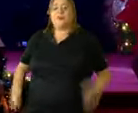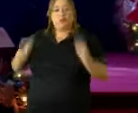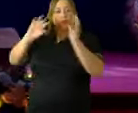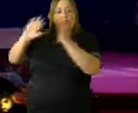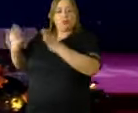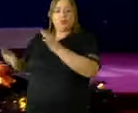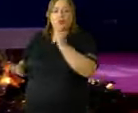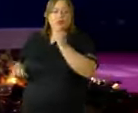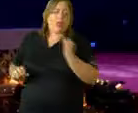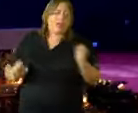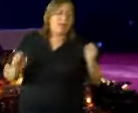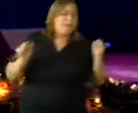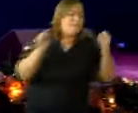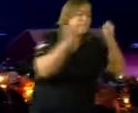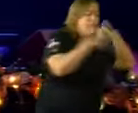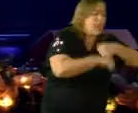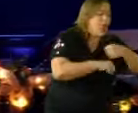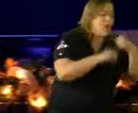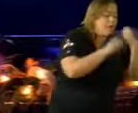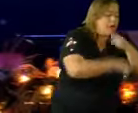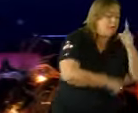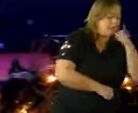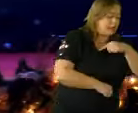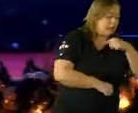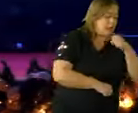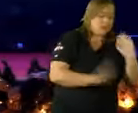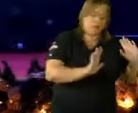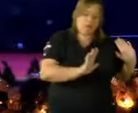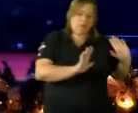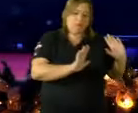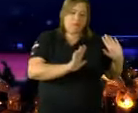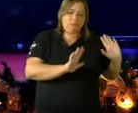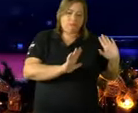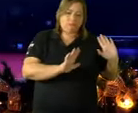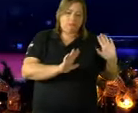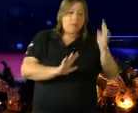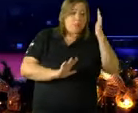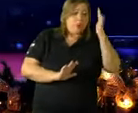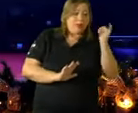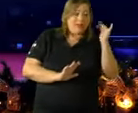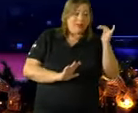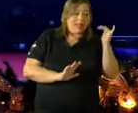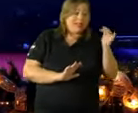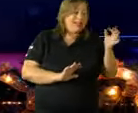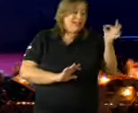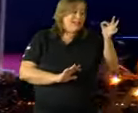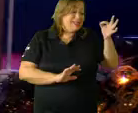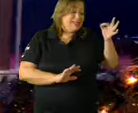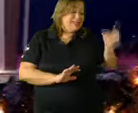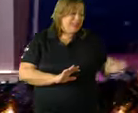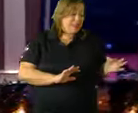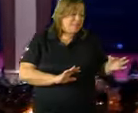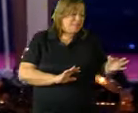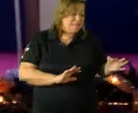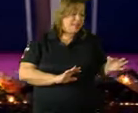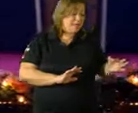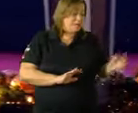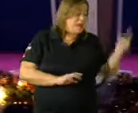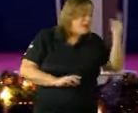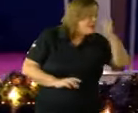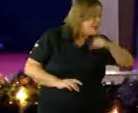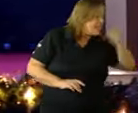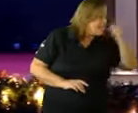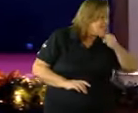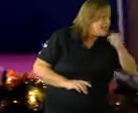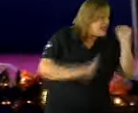vida combatiendo todas esas mentiras, porque esas mentiras van a estar siempre. Gamaliel bien lo dijo, si esa gente es